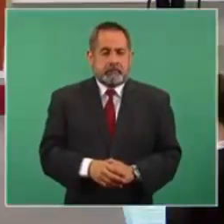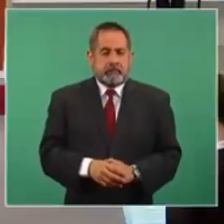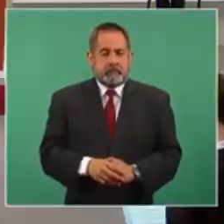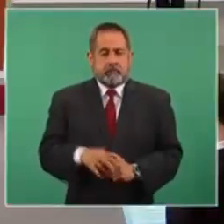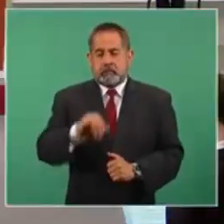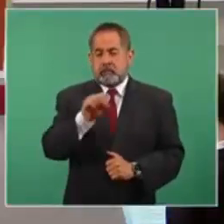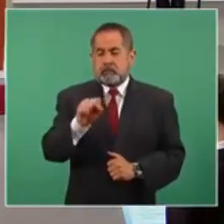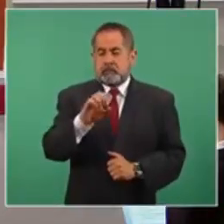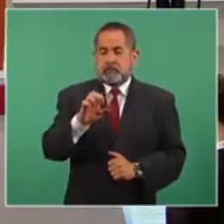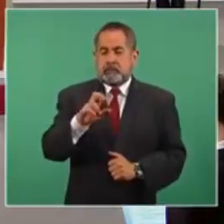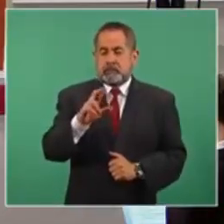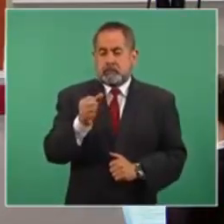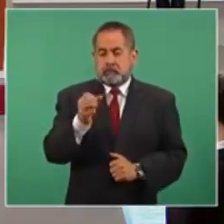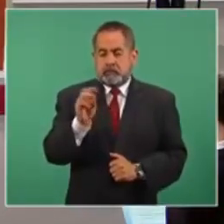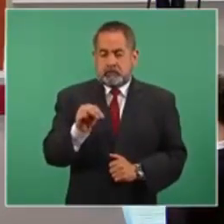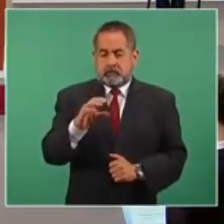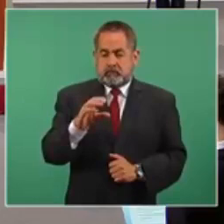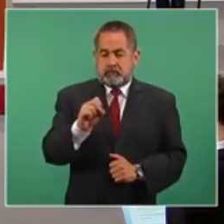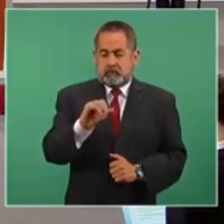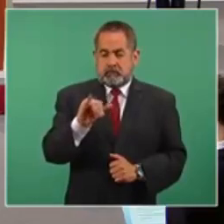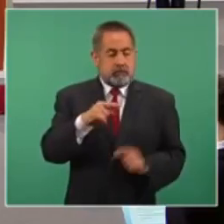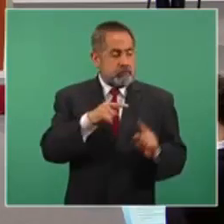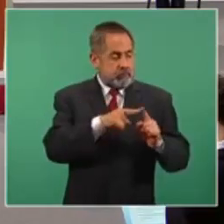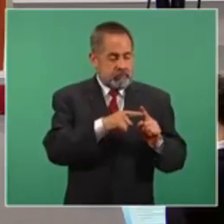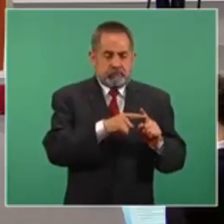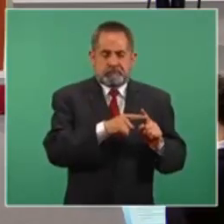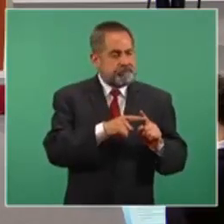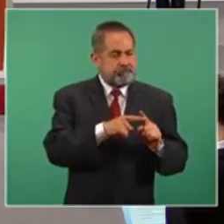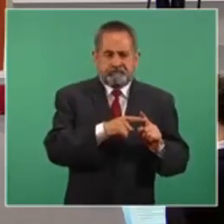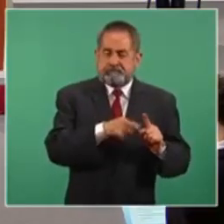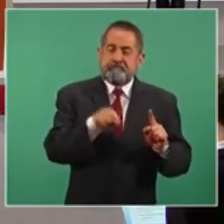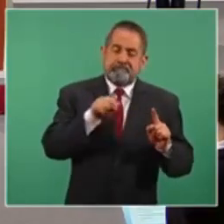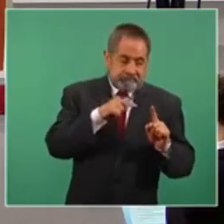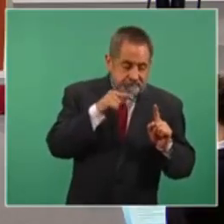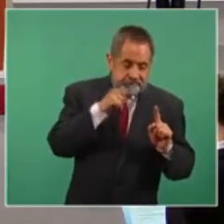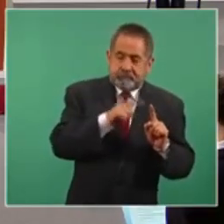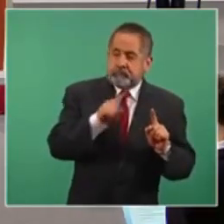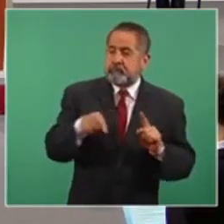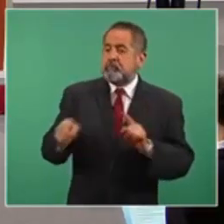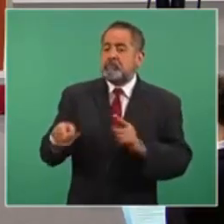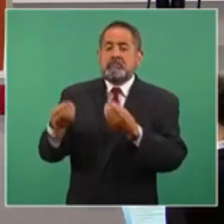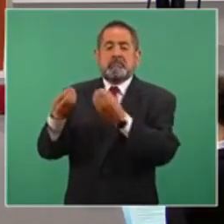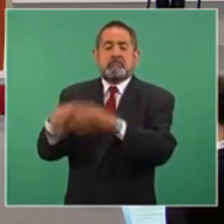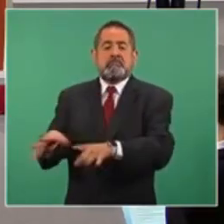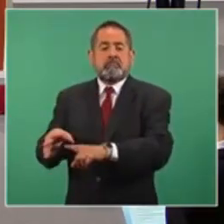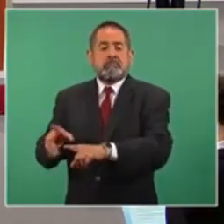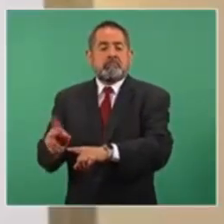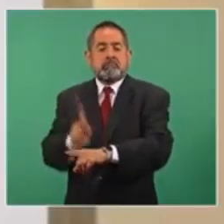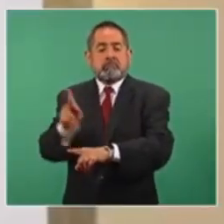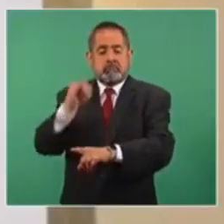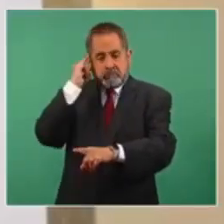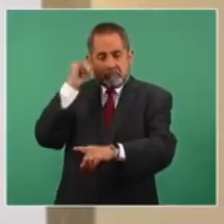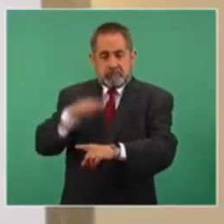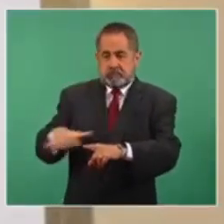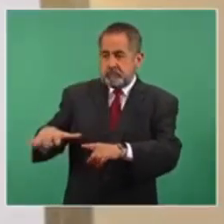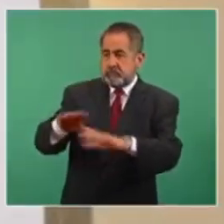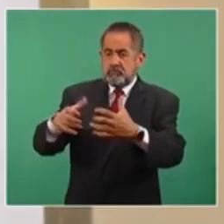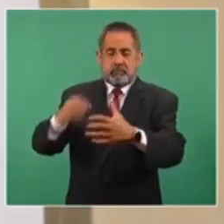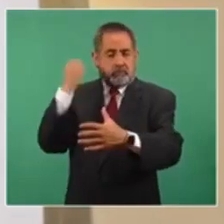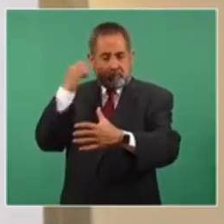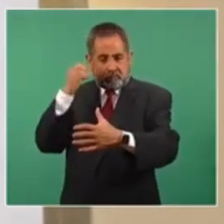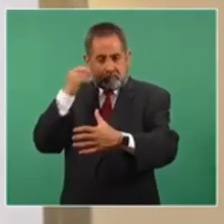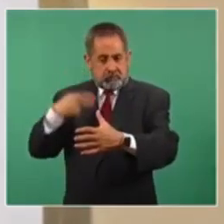José Ramón Cosío afectó a los intereses de pueblos indígenas de Oaxaca